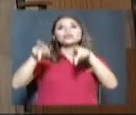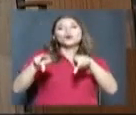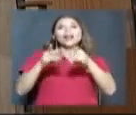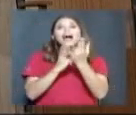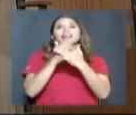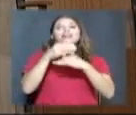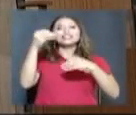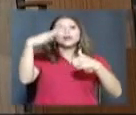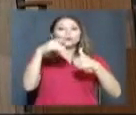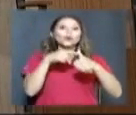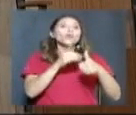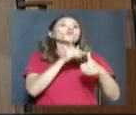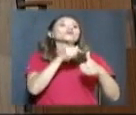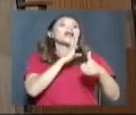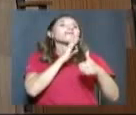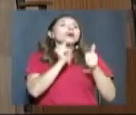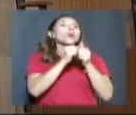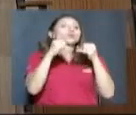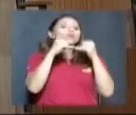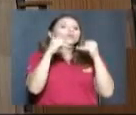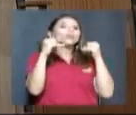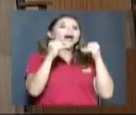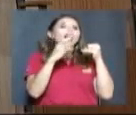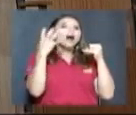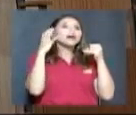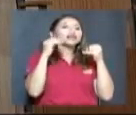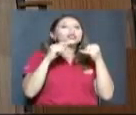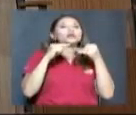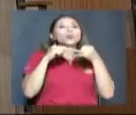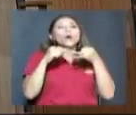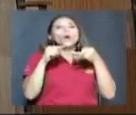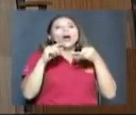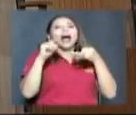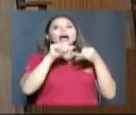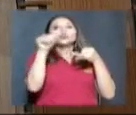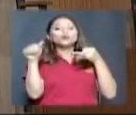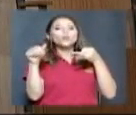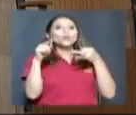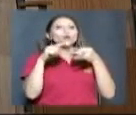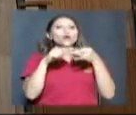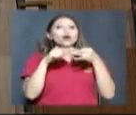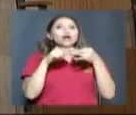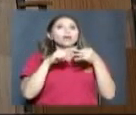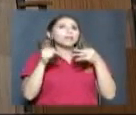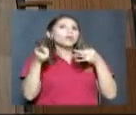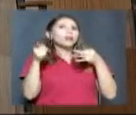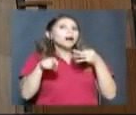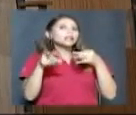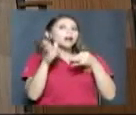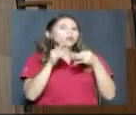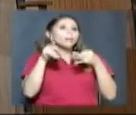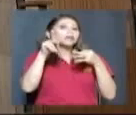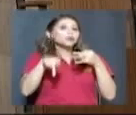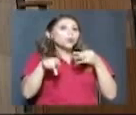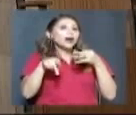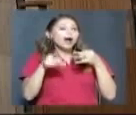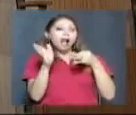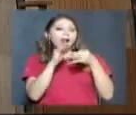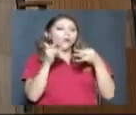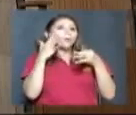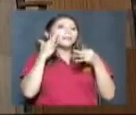habla con azul, están separadas, pero ¿qué pasa si alguien quiere hablar con, por ejemplo, un celeste o un azul oscuro que se acerque al otro azul, ¿verdad? Entonces ya se